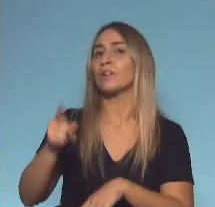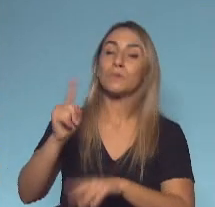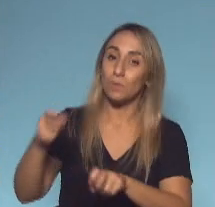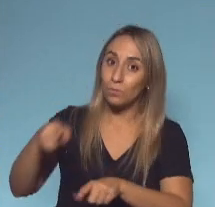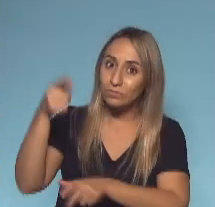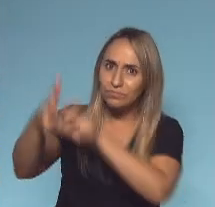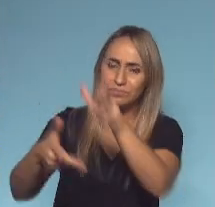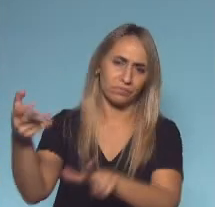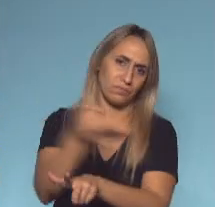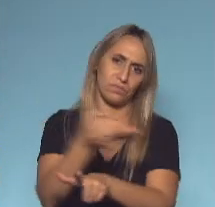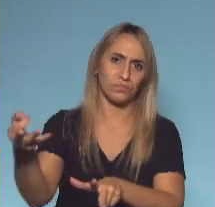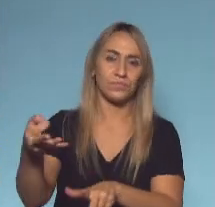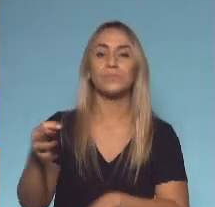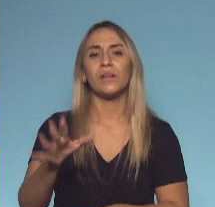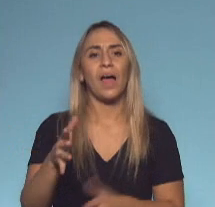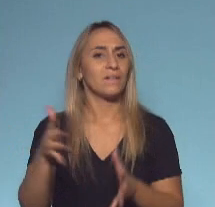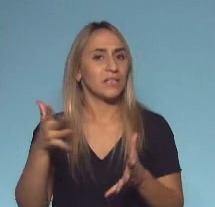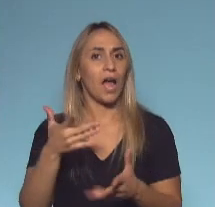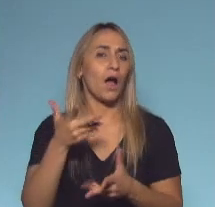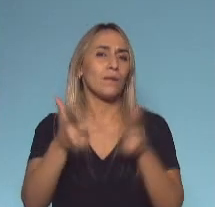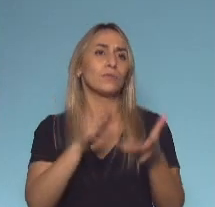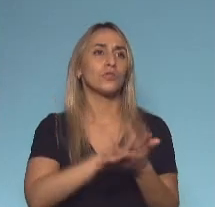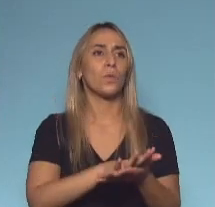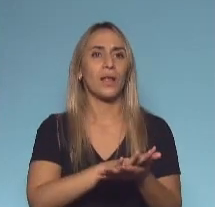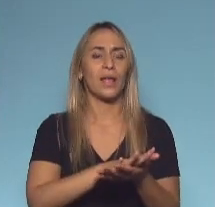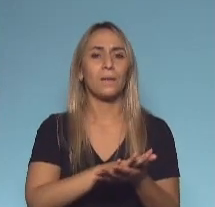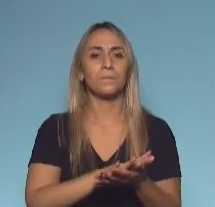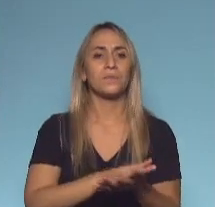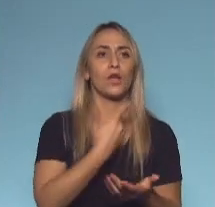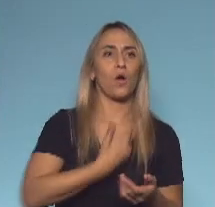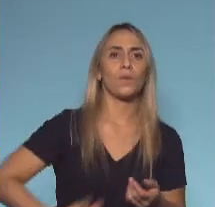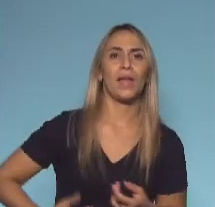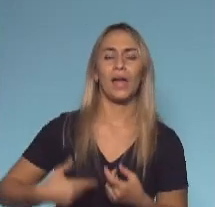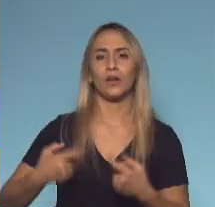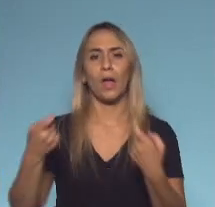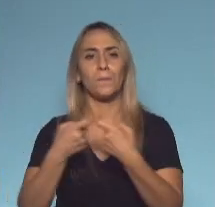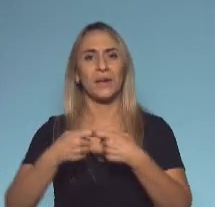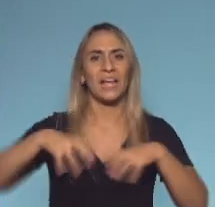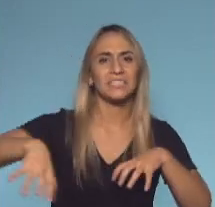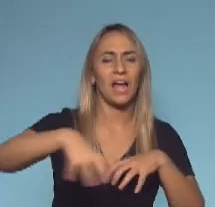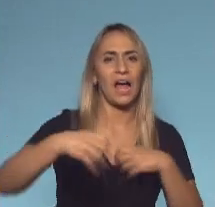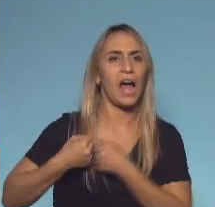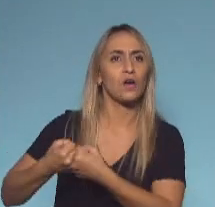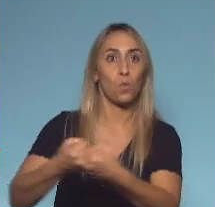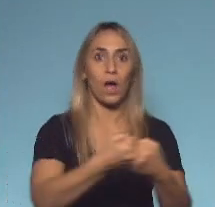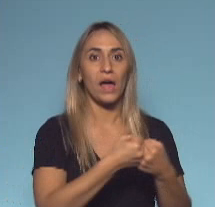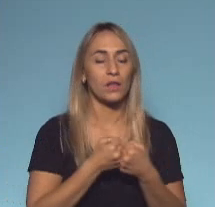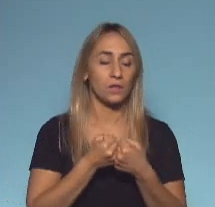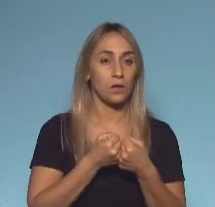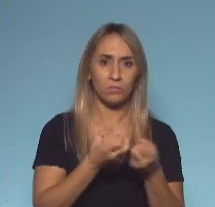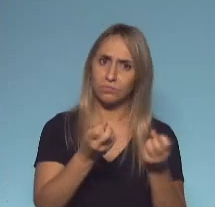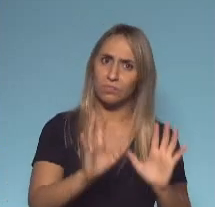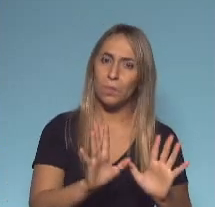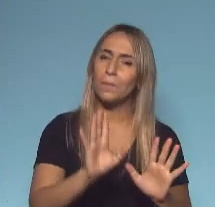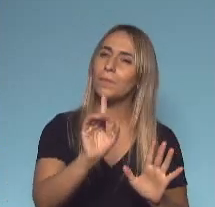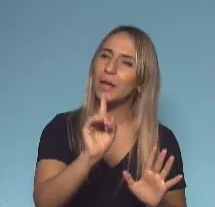una realidad, porque cuando hablamos de estos acuerdos que se hacen con las grandes cadenas, la verdad que no todos los argentinos, sino todas las argentinas, pueden acceder a una